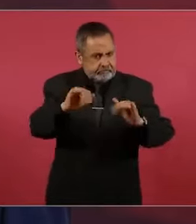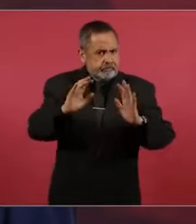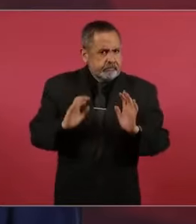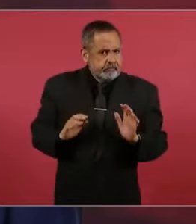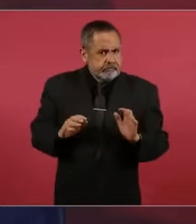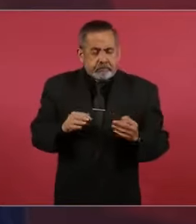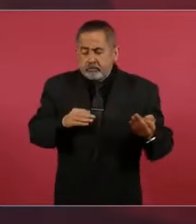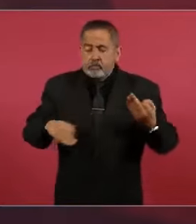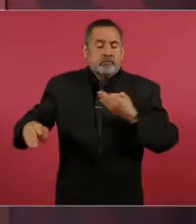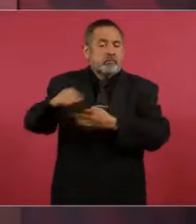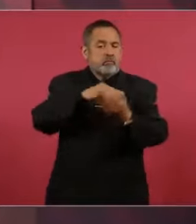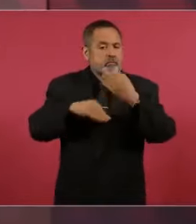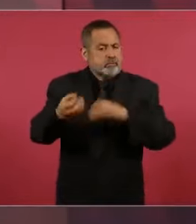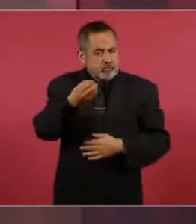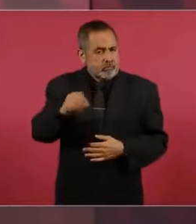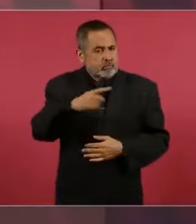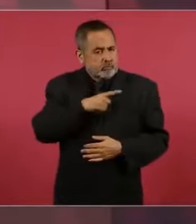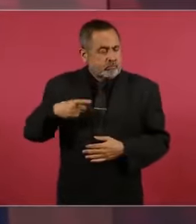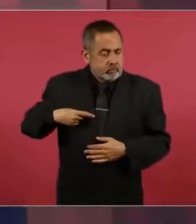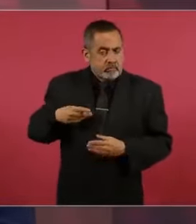Todos los ciudadanos estamos obligados